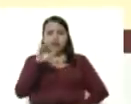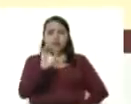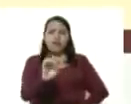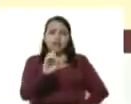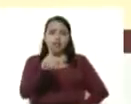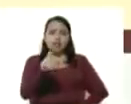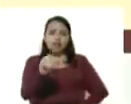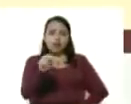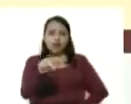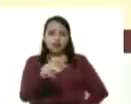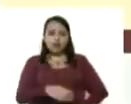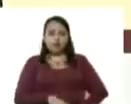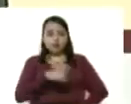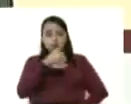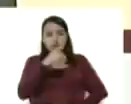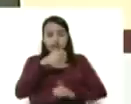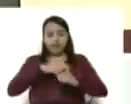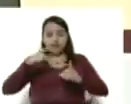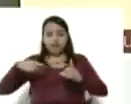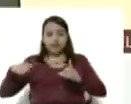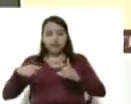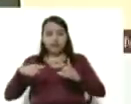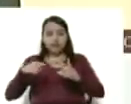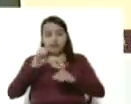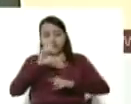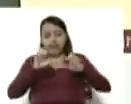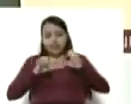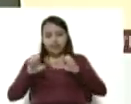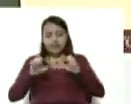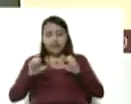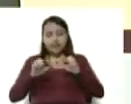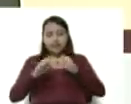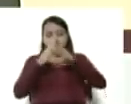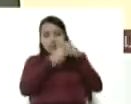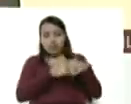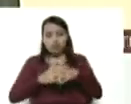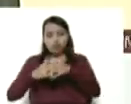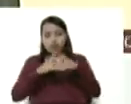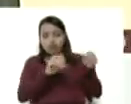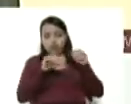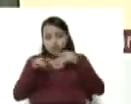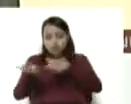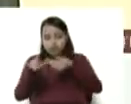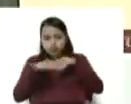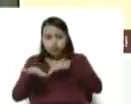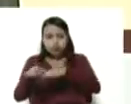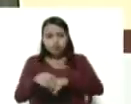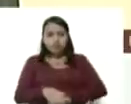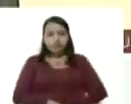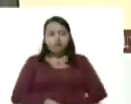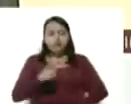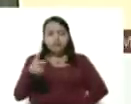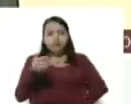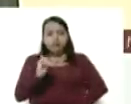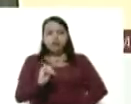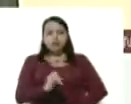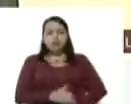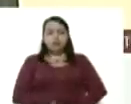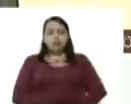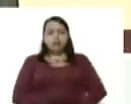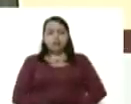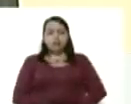una transnacional energética de los Estados Unidos de Norteamérica. Y enmarcada además dentro de